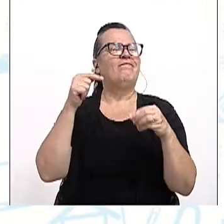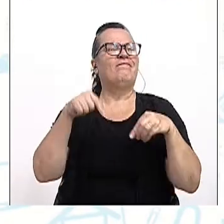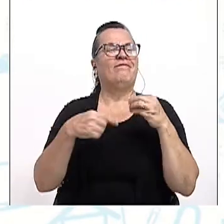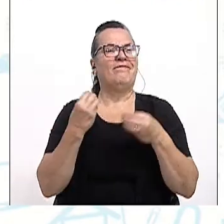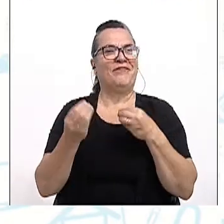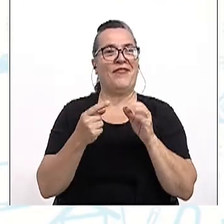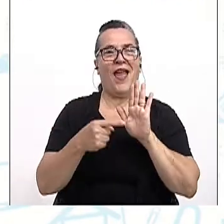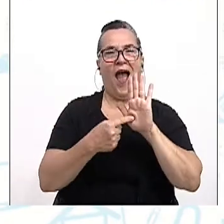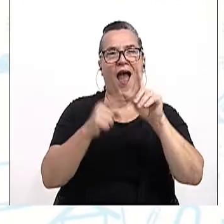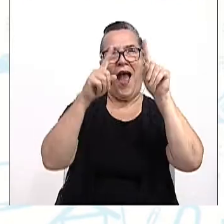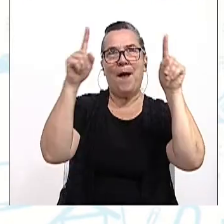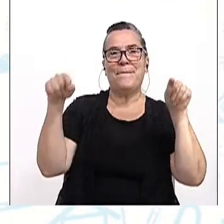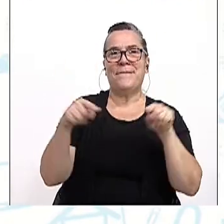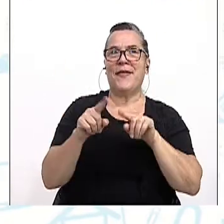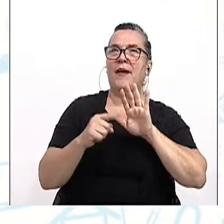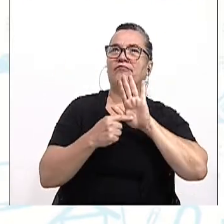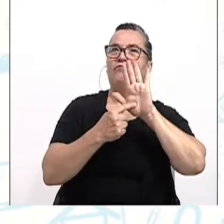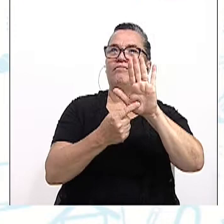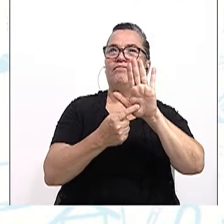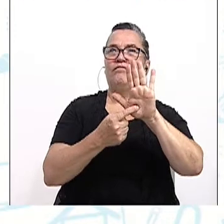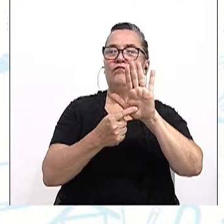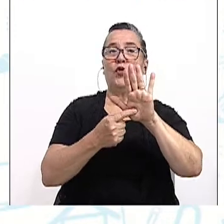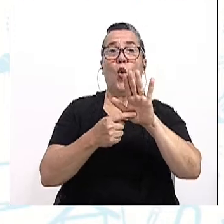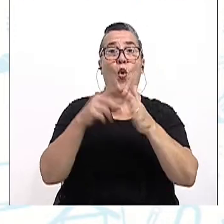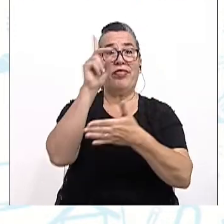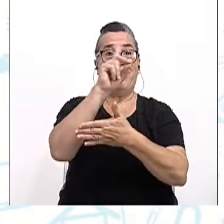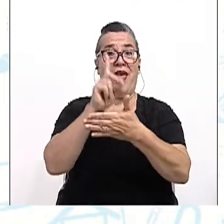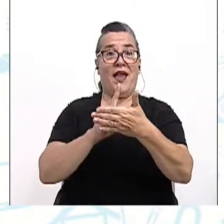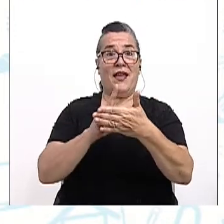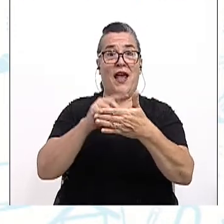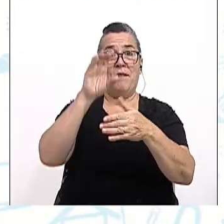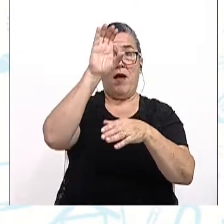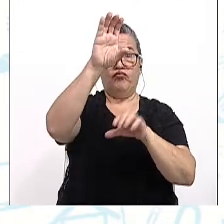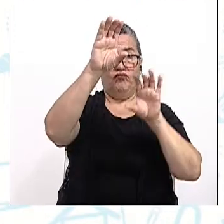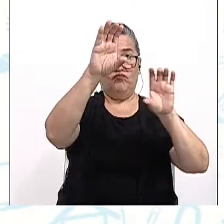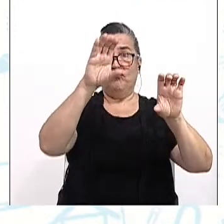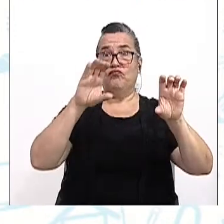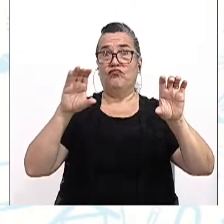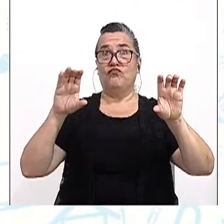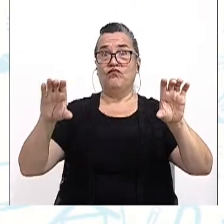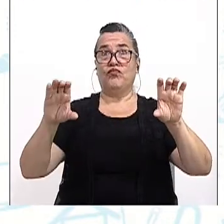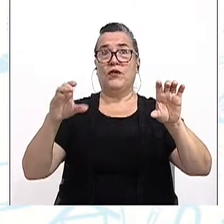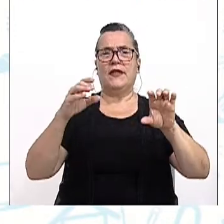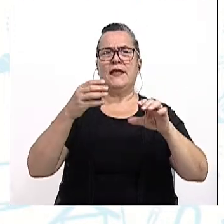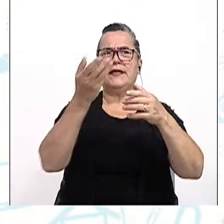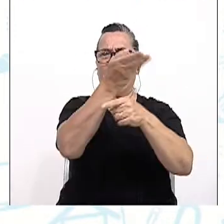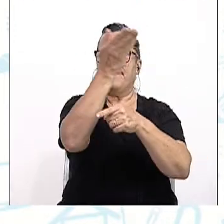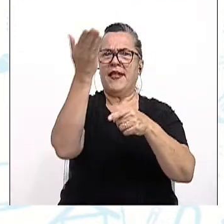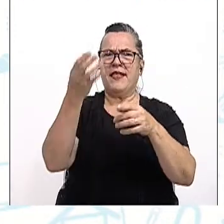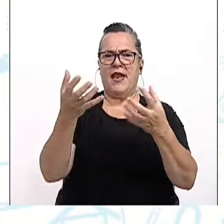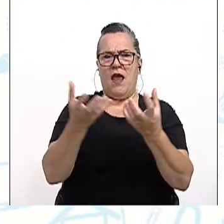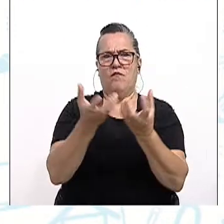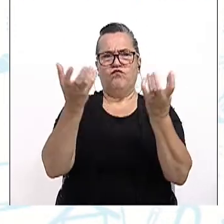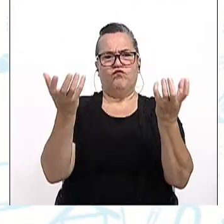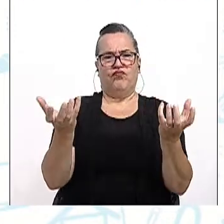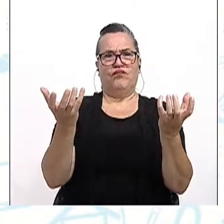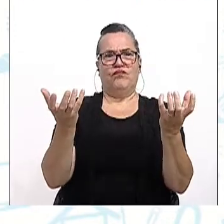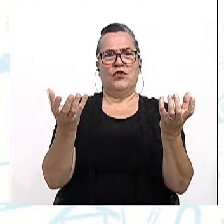en pantalla un diagramita que dice que la materia se va a clasificar en dos